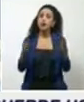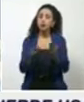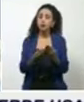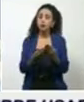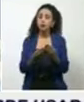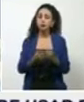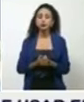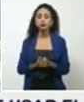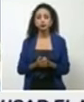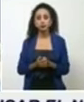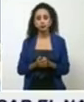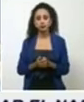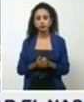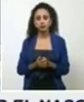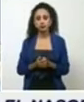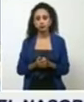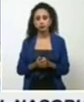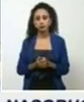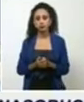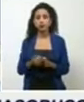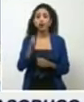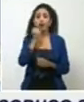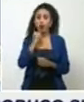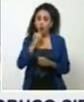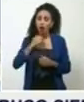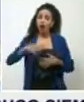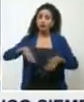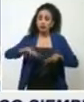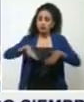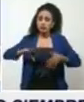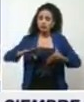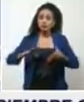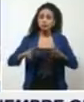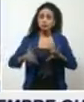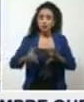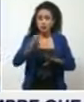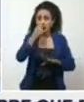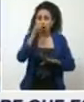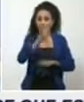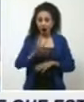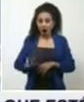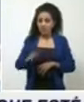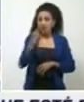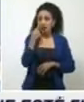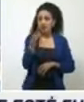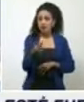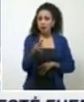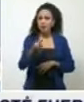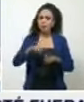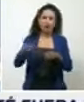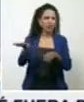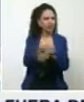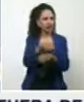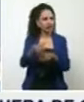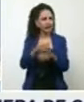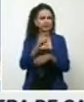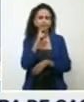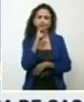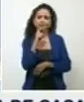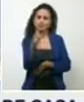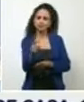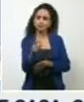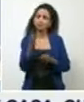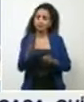además de la situación muy compleja en el continente africano, por las diferentes dificultades que existen